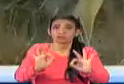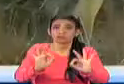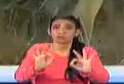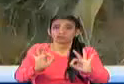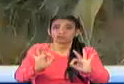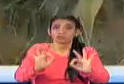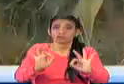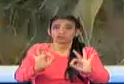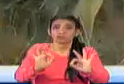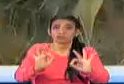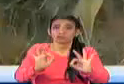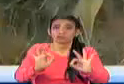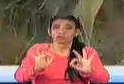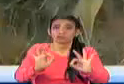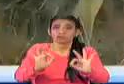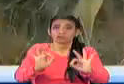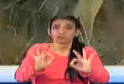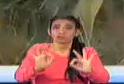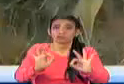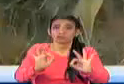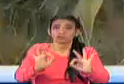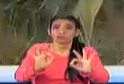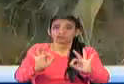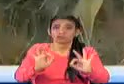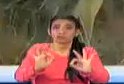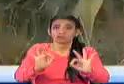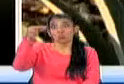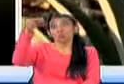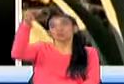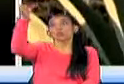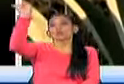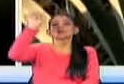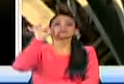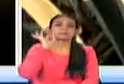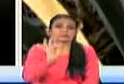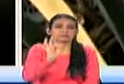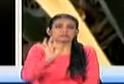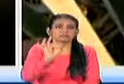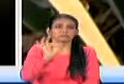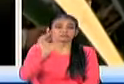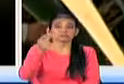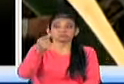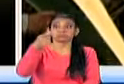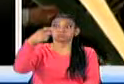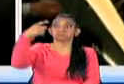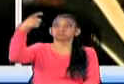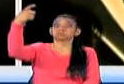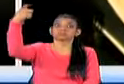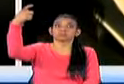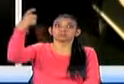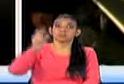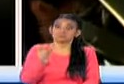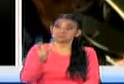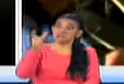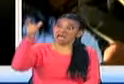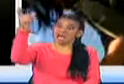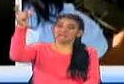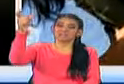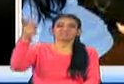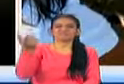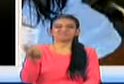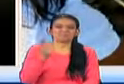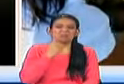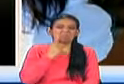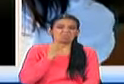está ya la puntita delgadita ahí está maduro sino de lo contrario si se hace de las matas tiernas